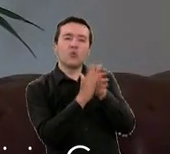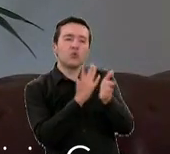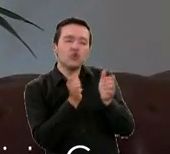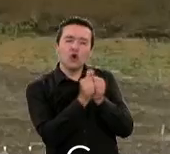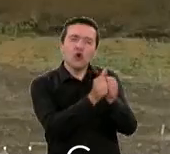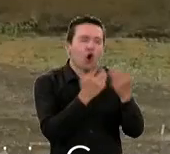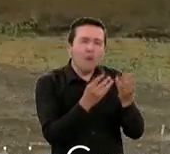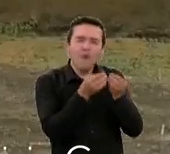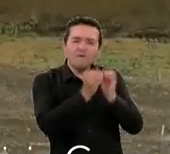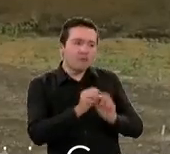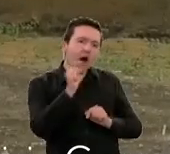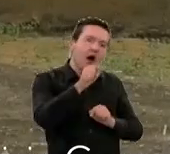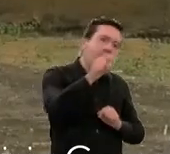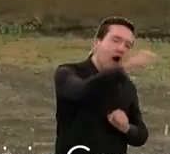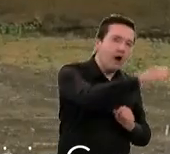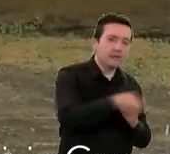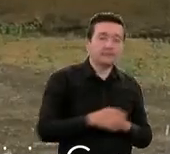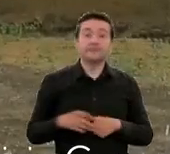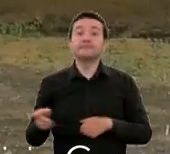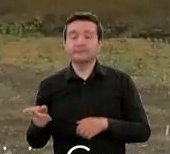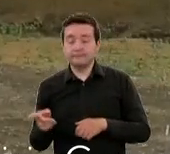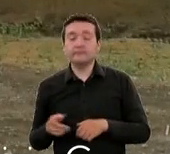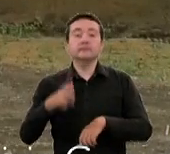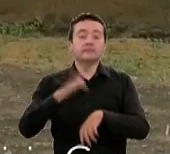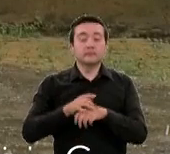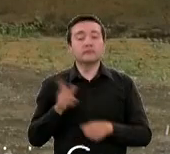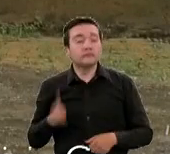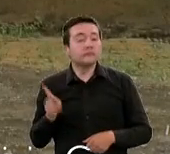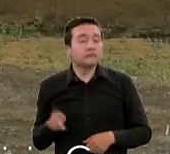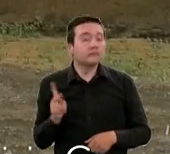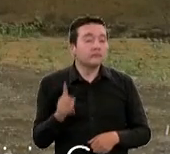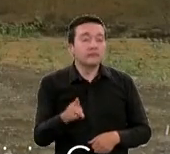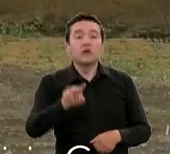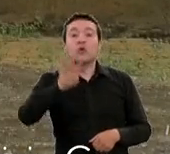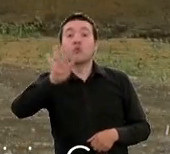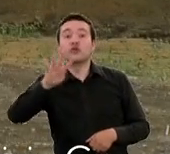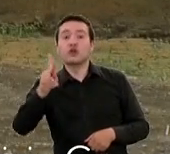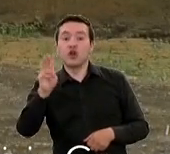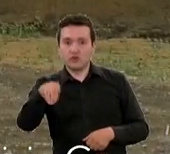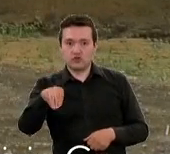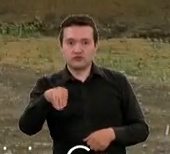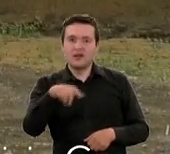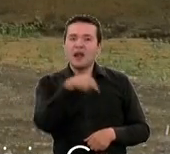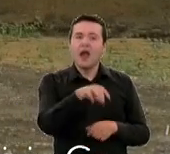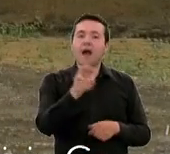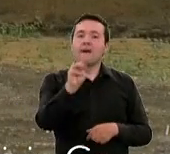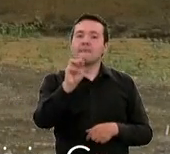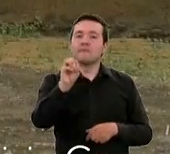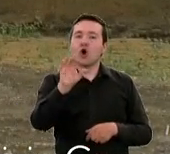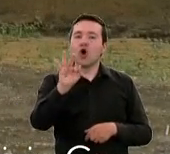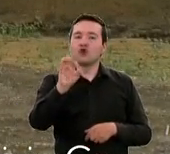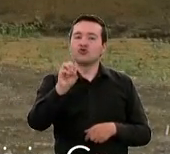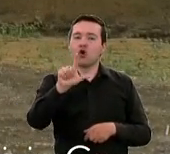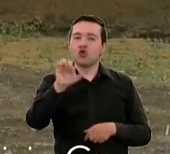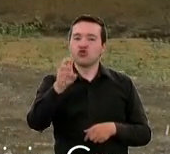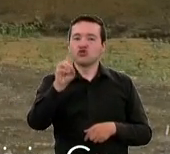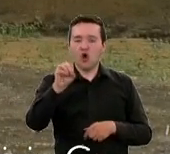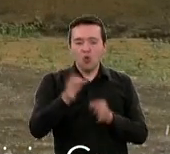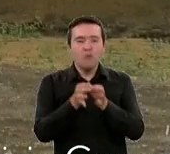informe. Después de caminar 4 kilómetros por una trocha, llegamos aquí al corregimiento de Motoldó en el municipio de